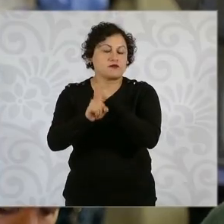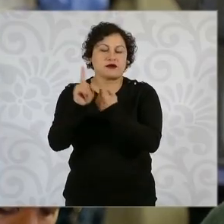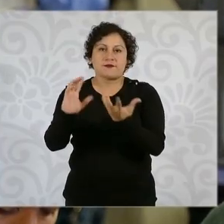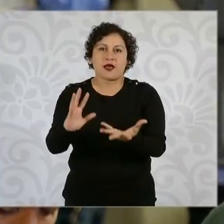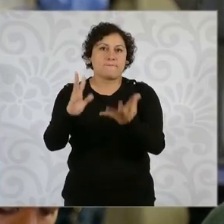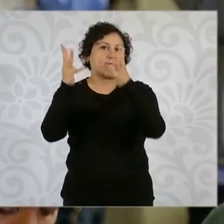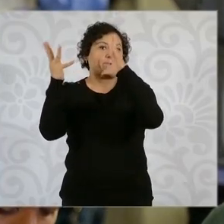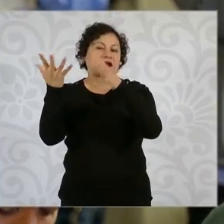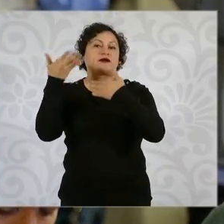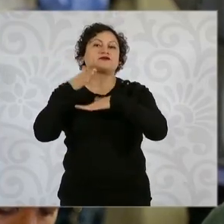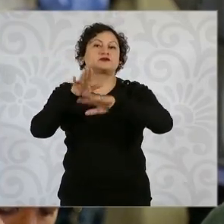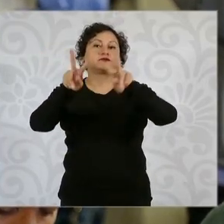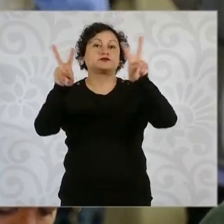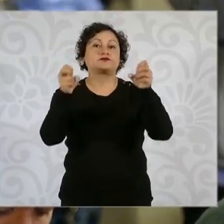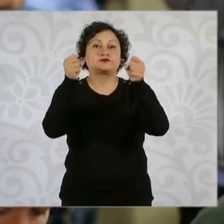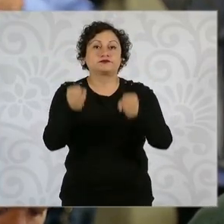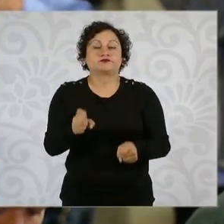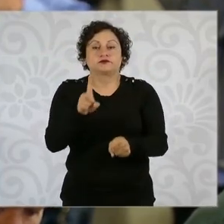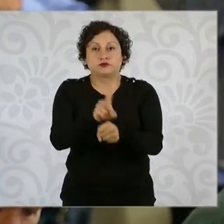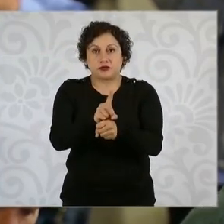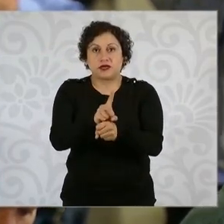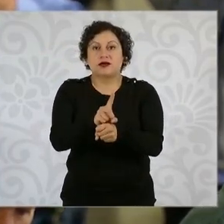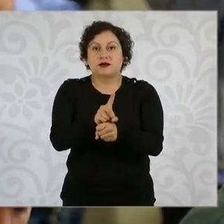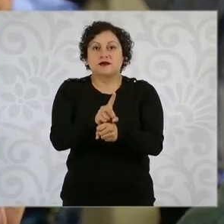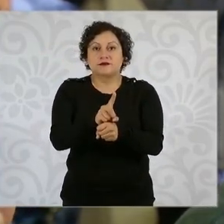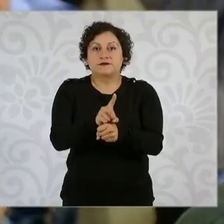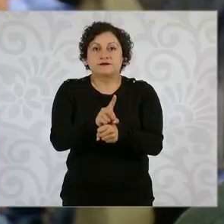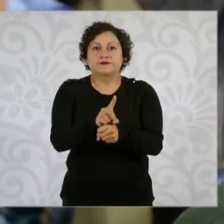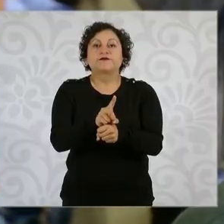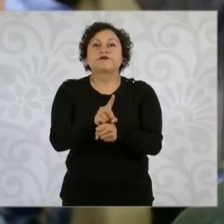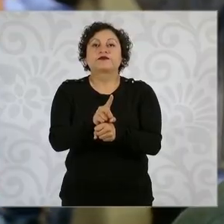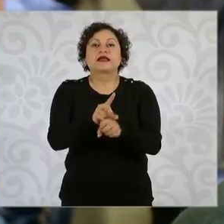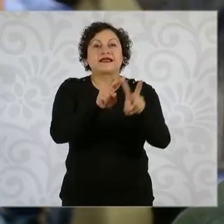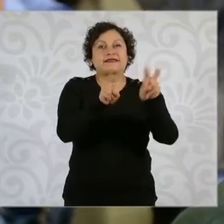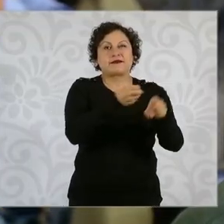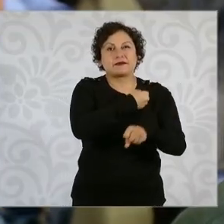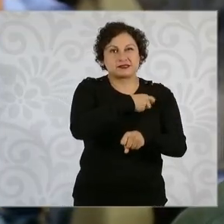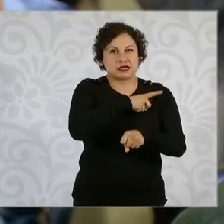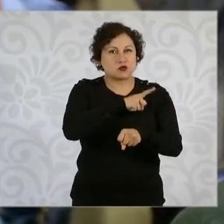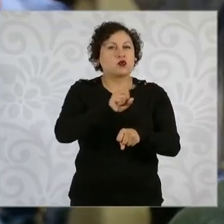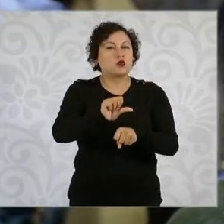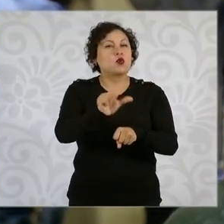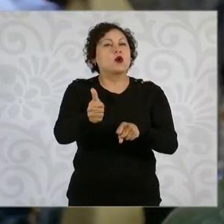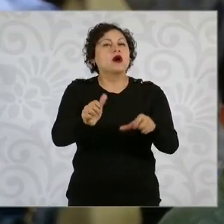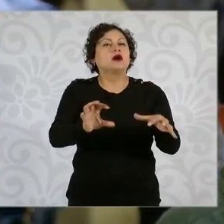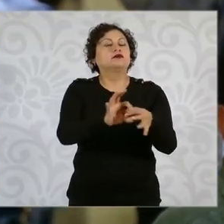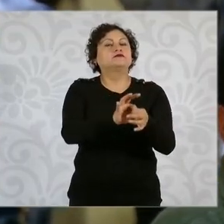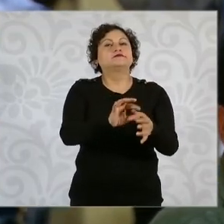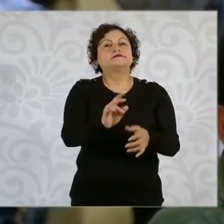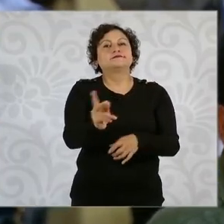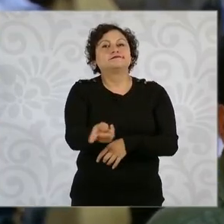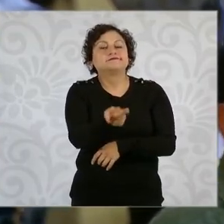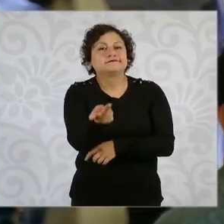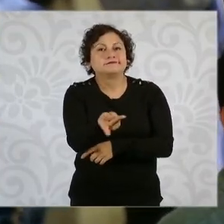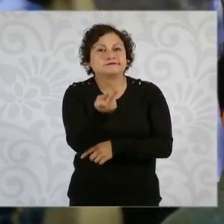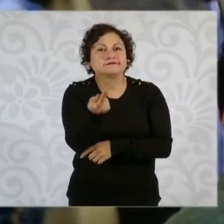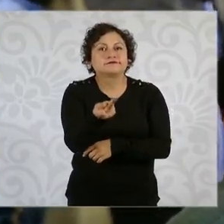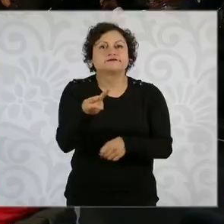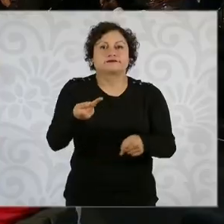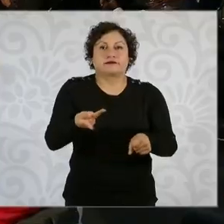justamente en tema de seguridad, y también aunado al tema de salud, cómo lograr precisamente que